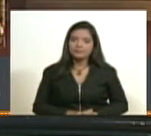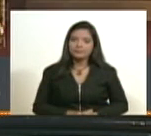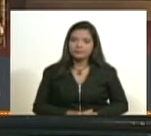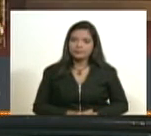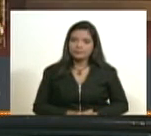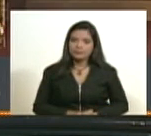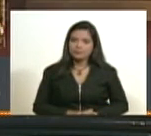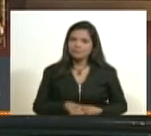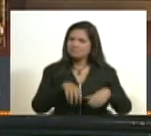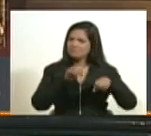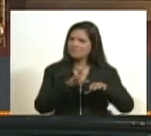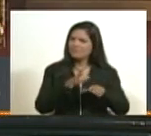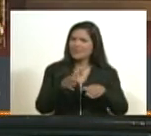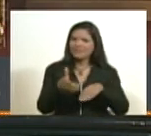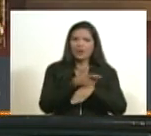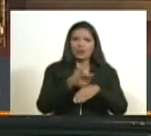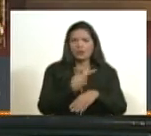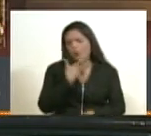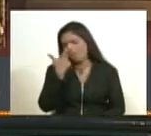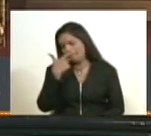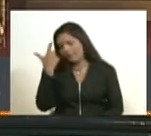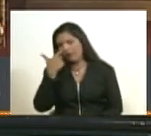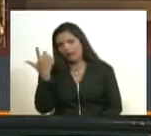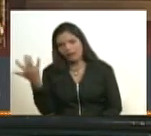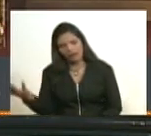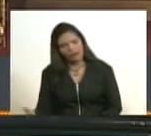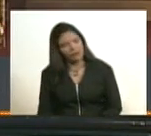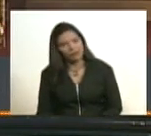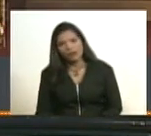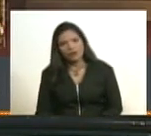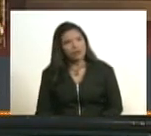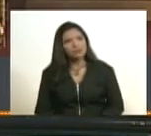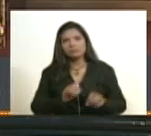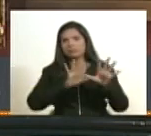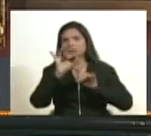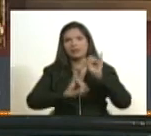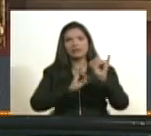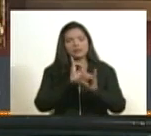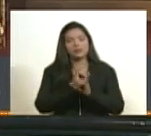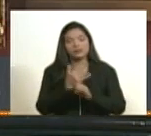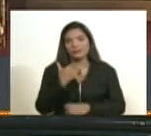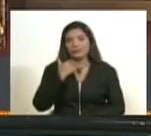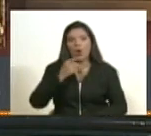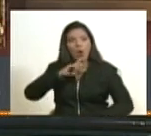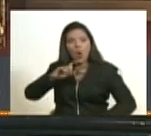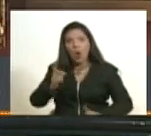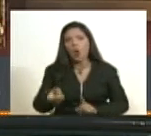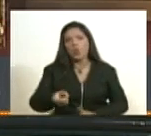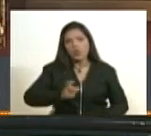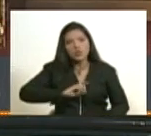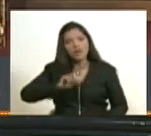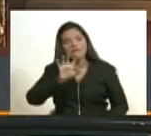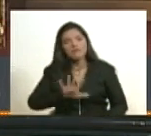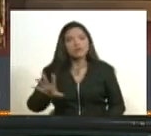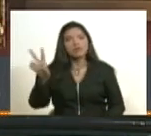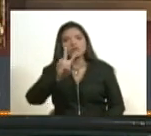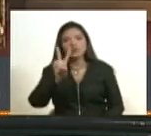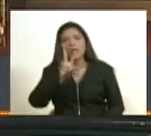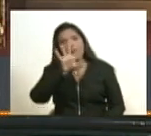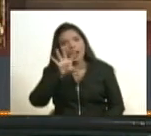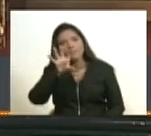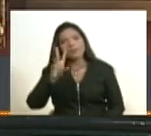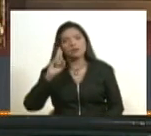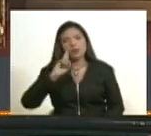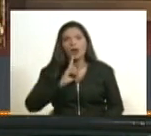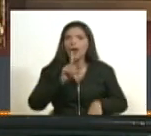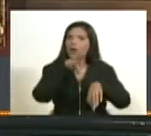se va a ir del gobierno con más pena que gloria, y a nivel internacional fracasado en su odio contra Venezuela, la patria de Bolívar, cuando el